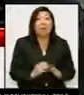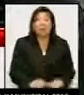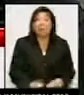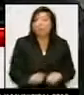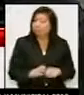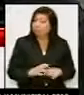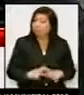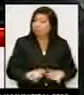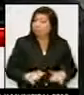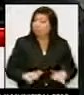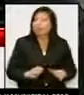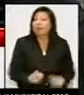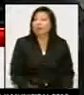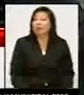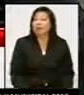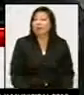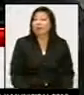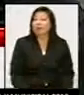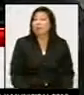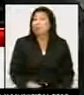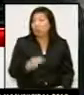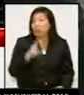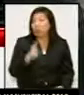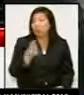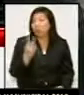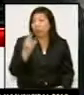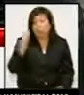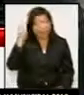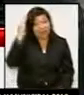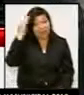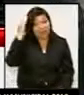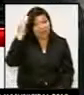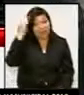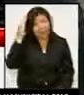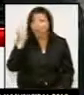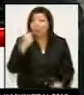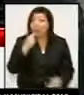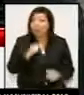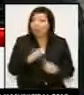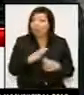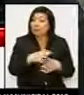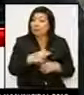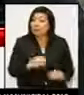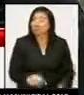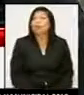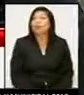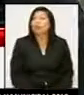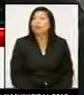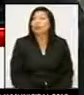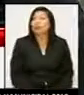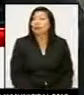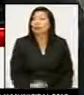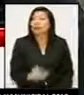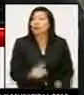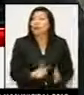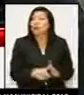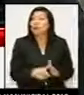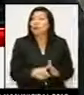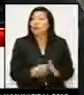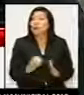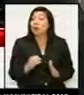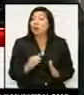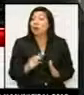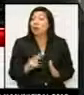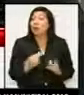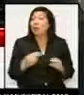extender las pernotaciones en Cusco por lo menos a 2 días, generando un circuito interesante en Sayhuite, Cachora, y luego Choquequirao